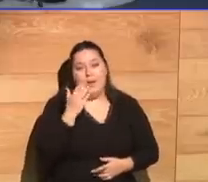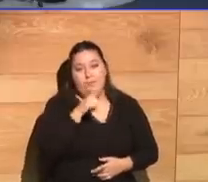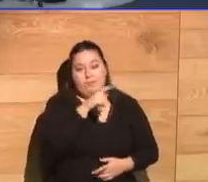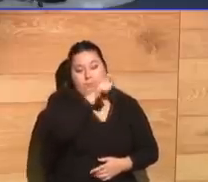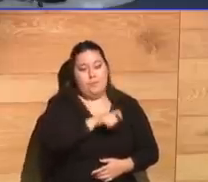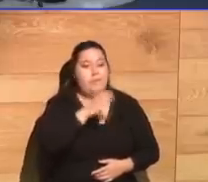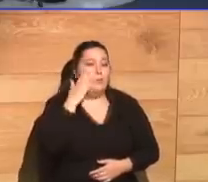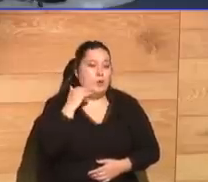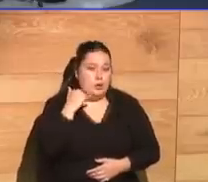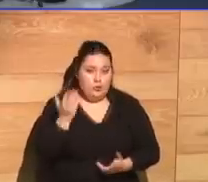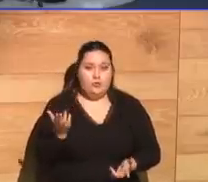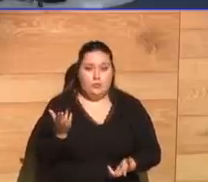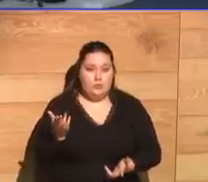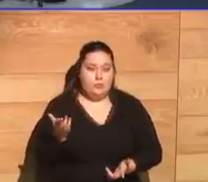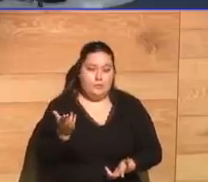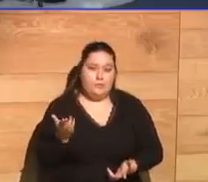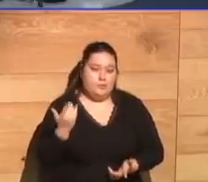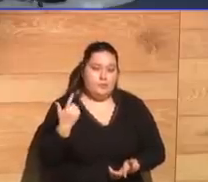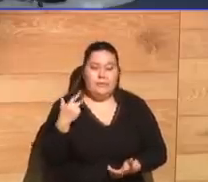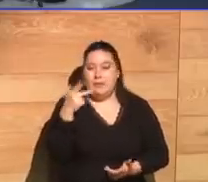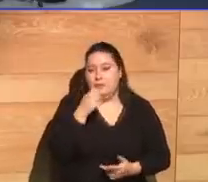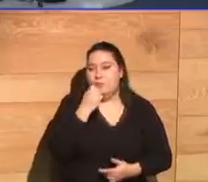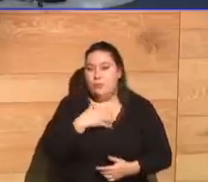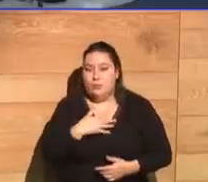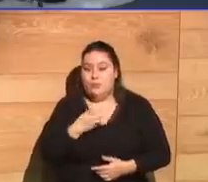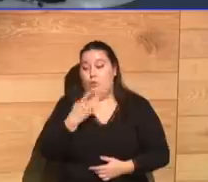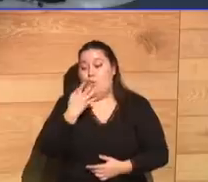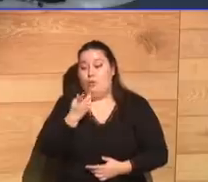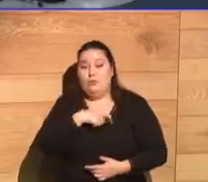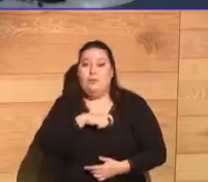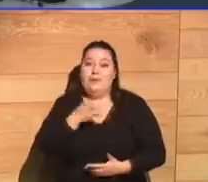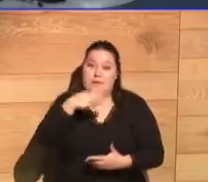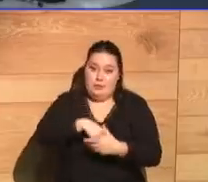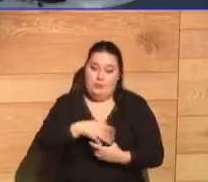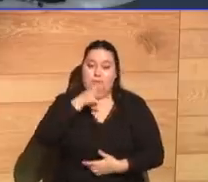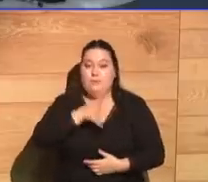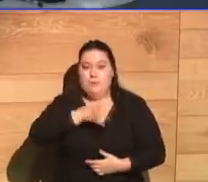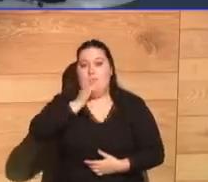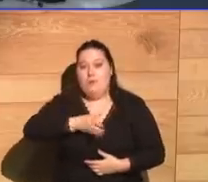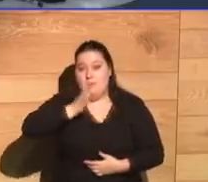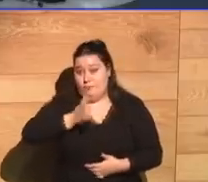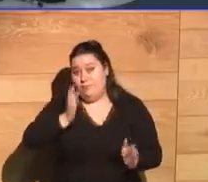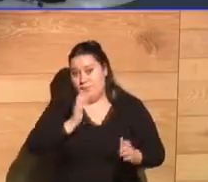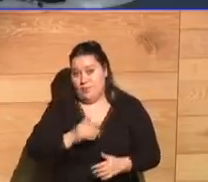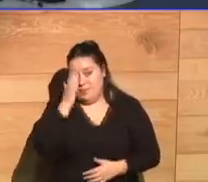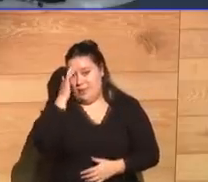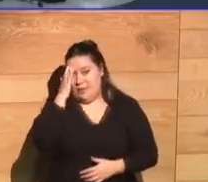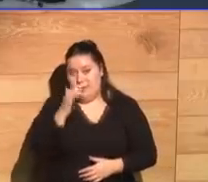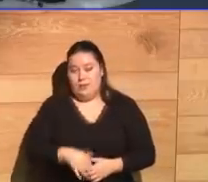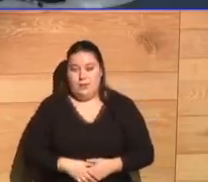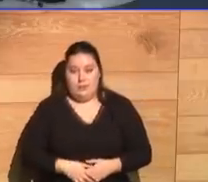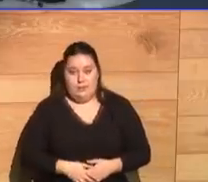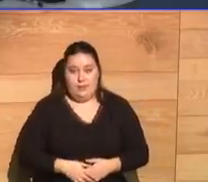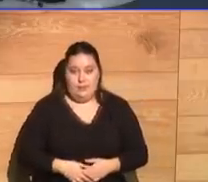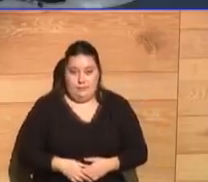muy cariñosito. Se sabía chistes buenos, a lo mejor. Con cuatro Españas dentro, Siguel era imparable. Con cuatro Españas dentro. Te montaba una conga